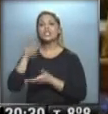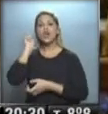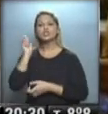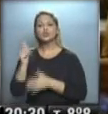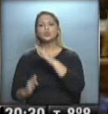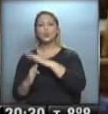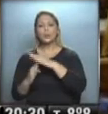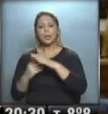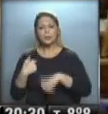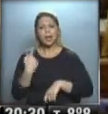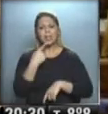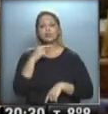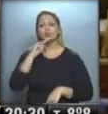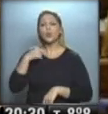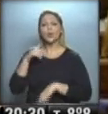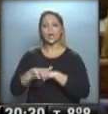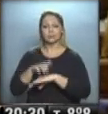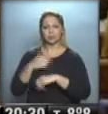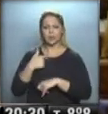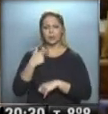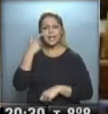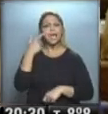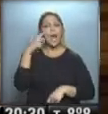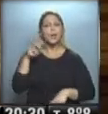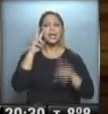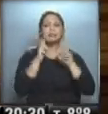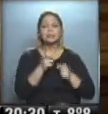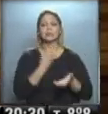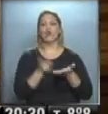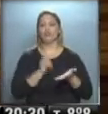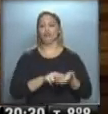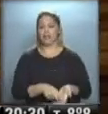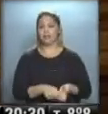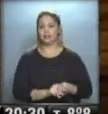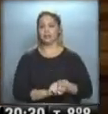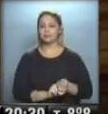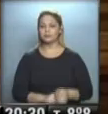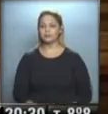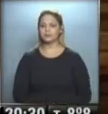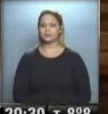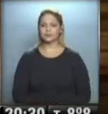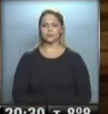pantalones y agarre las riendas, ¿no? Y haga una resolución como la que todos estamos esperando, ¿no?